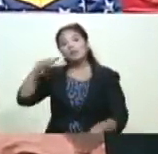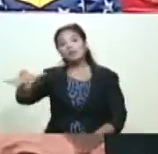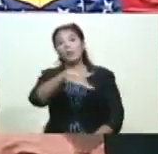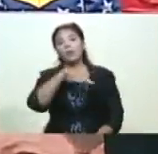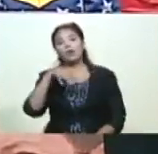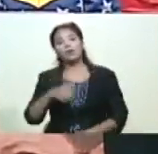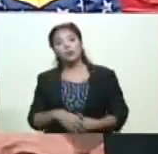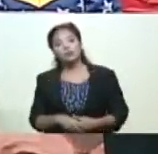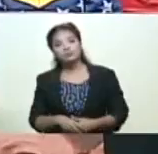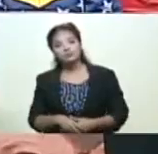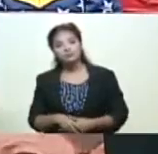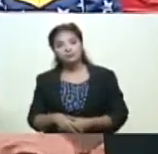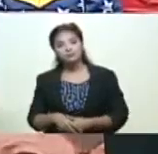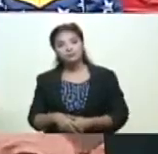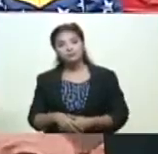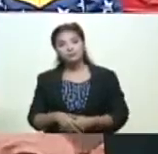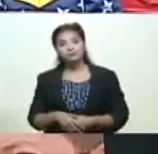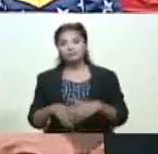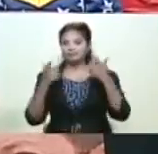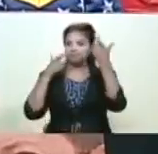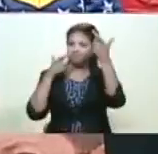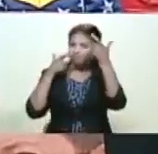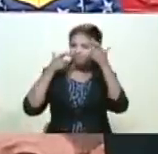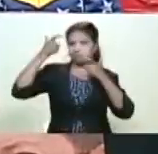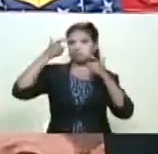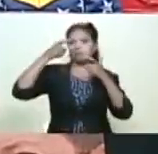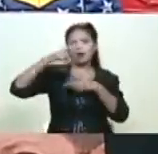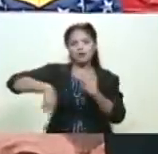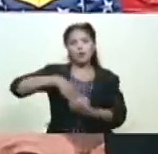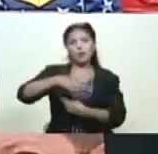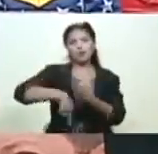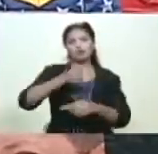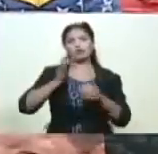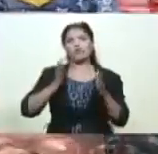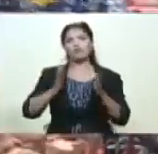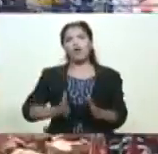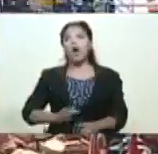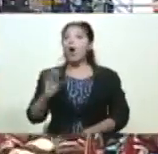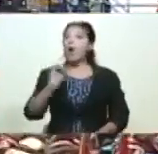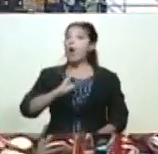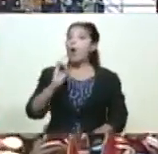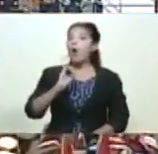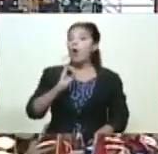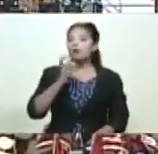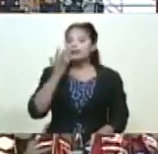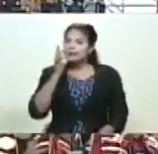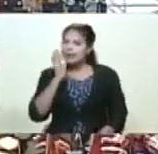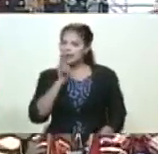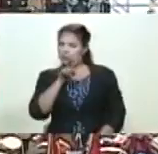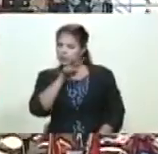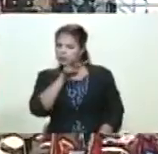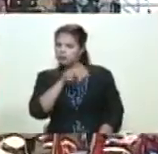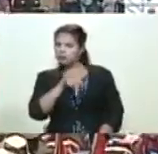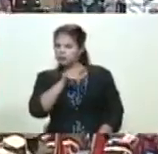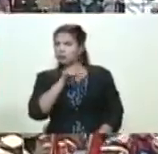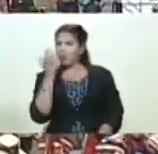pueblo, de ser chavista, de ser revolucionario o de parecer que lo sea.